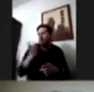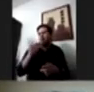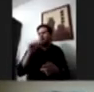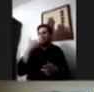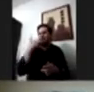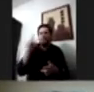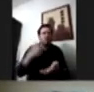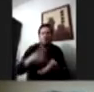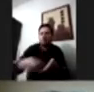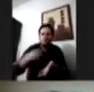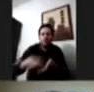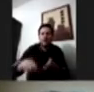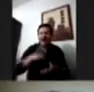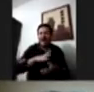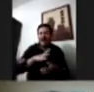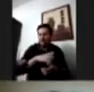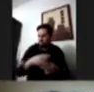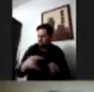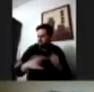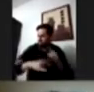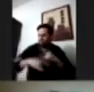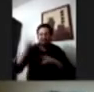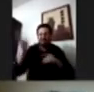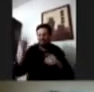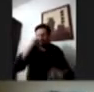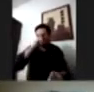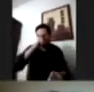mercado que huelen mucho a pipí.